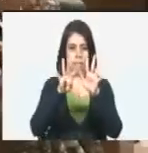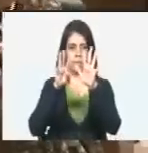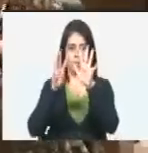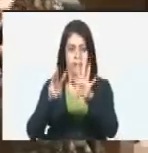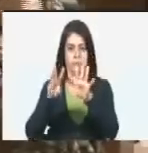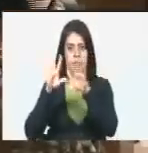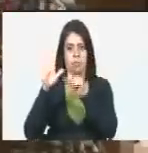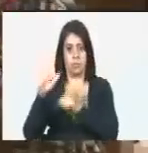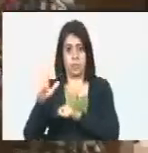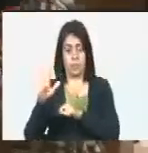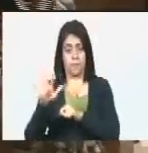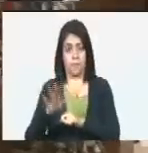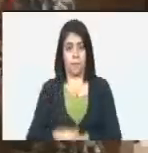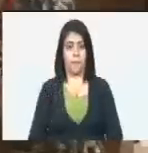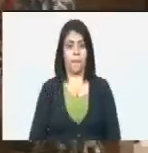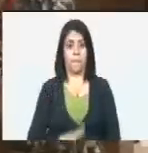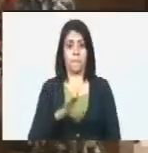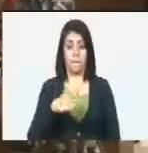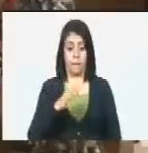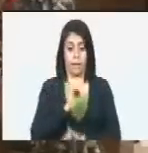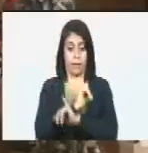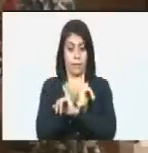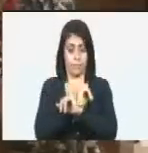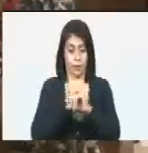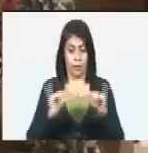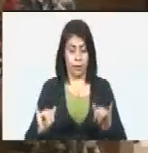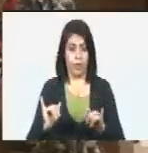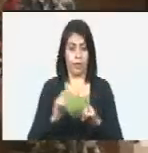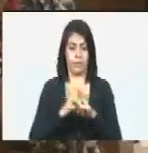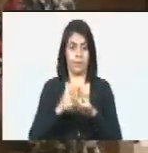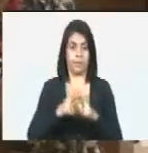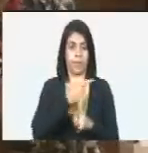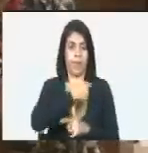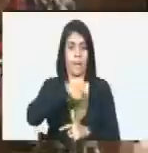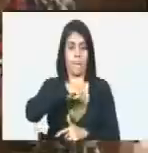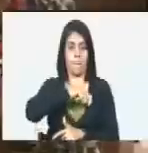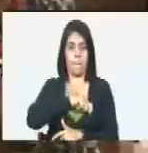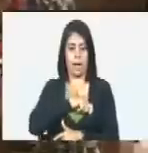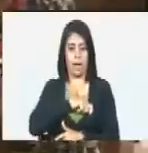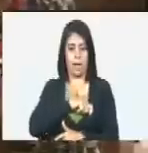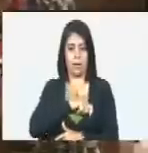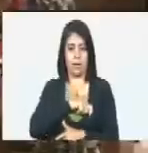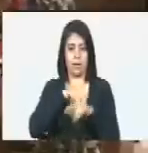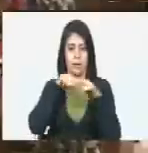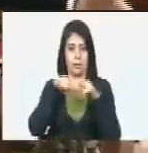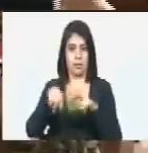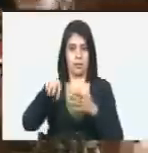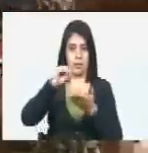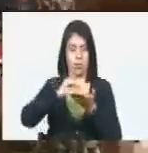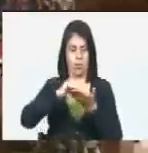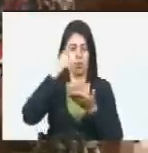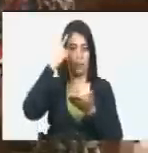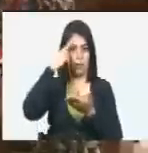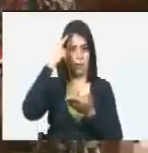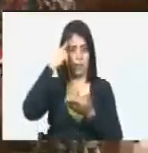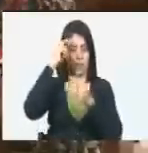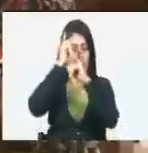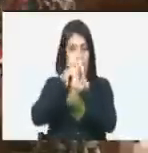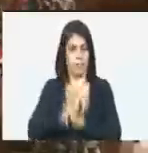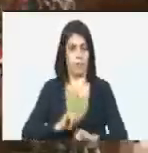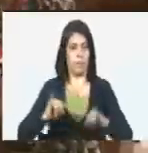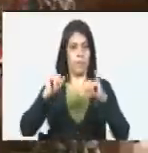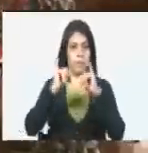1845, cuando finalmente la monarquía española reconoce la independencia